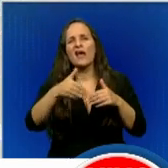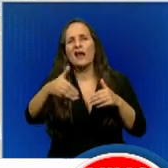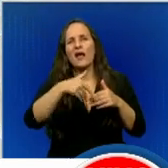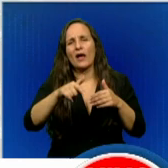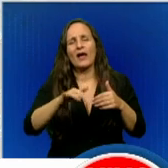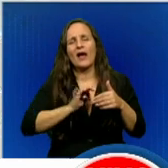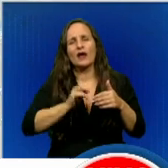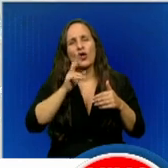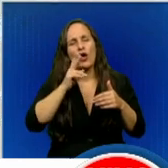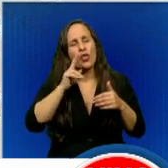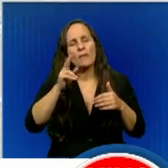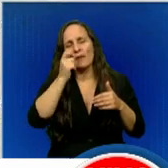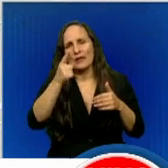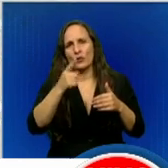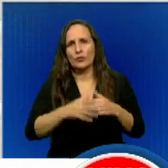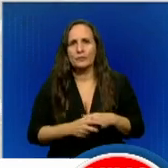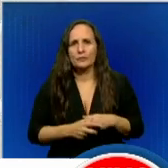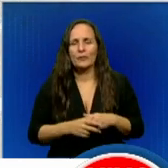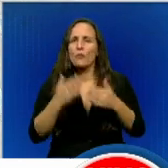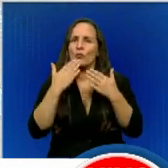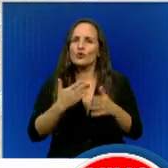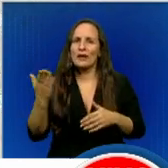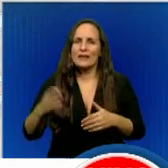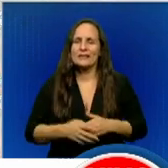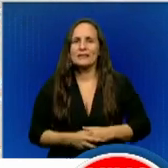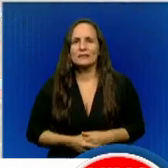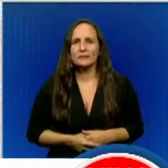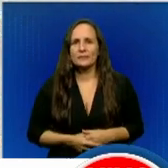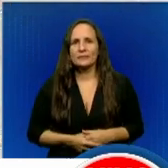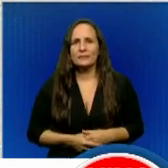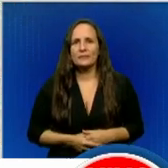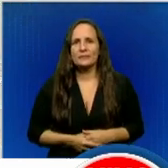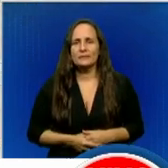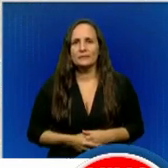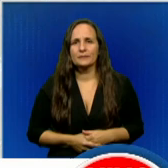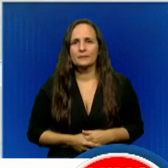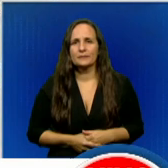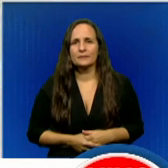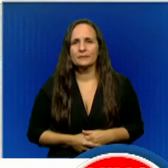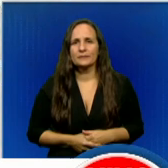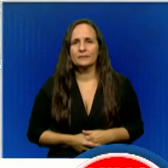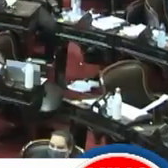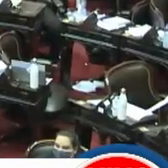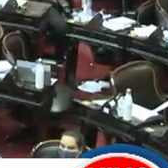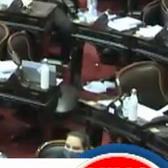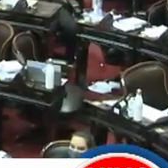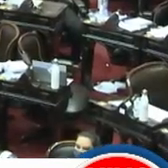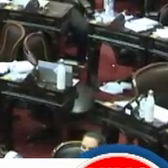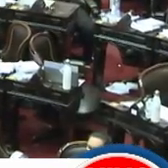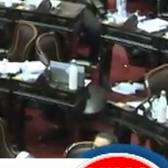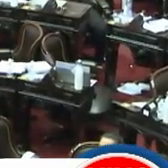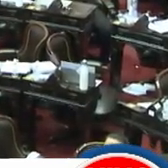corriente año 2021 muchas gracias muchas gracias diputado pastor y